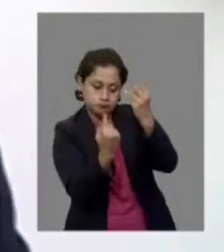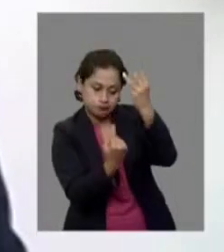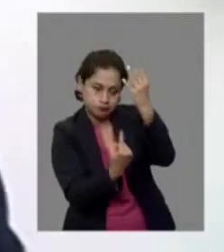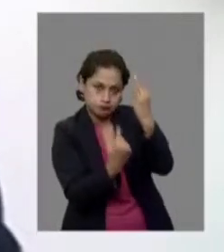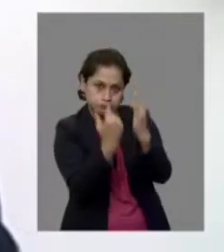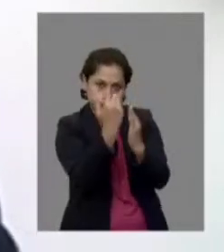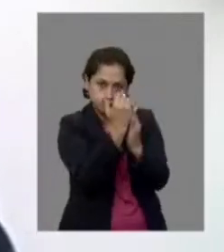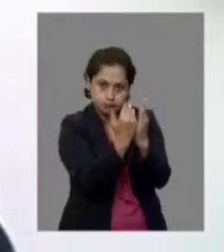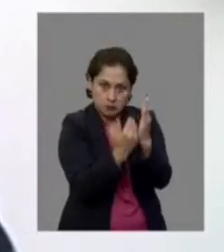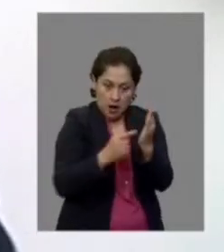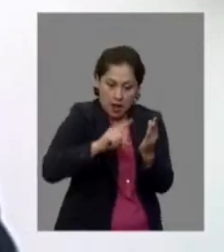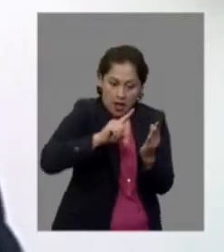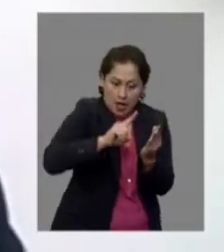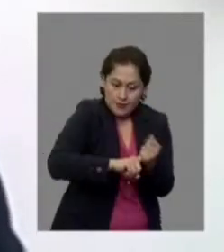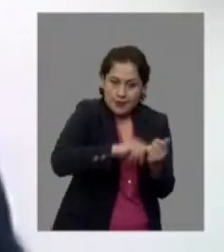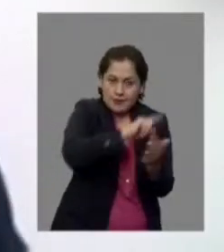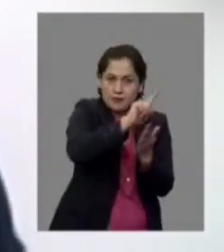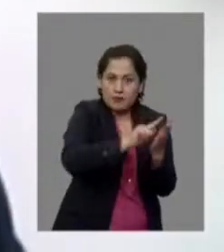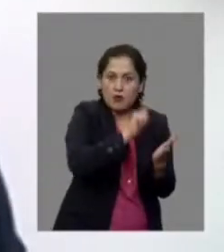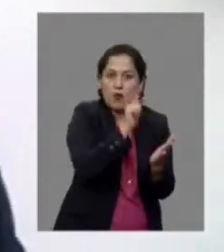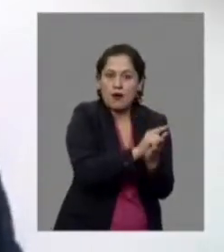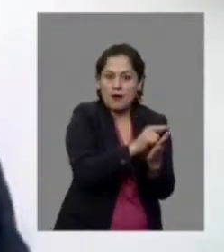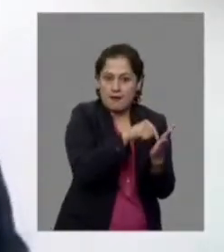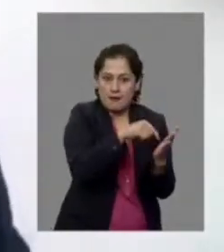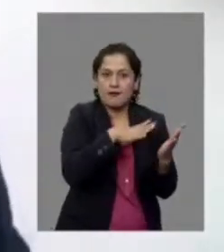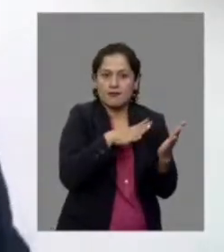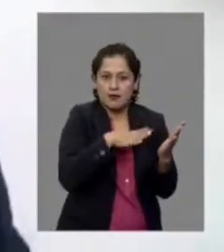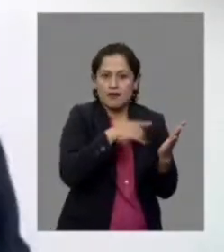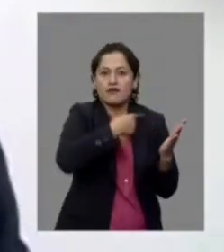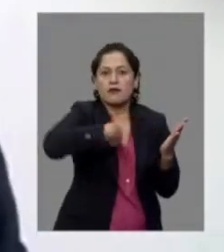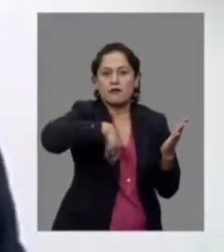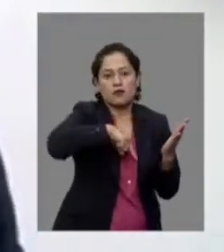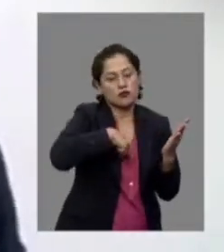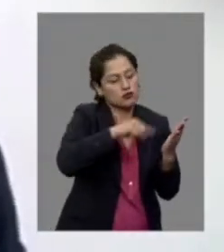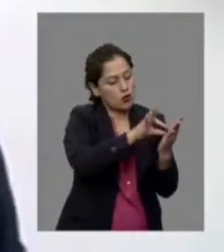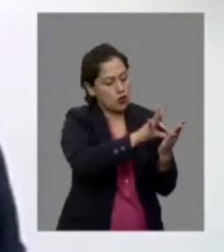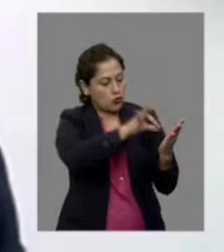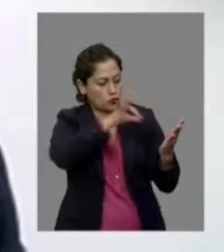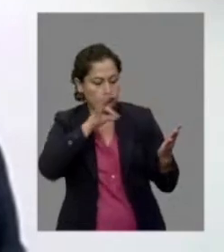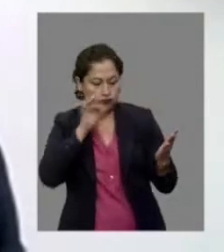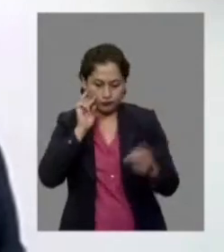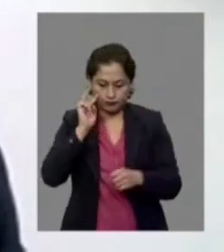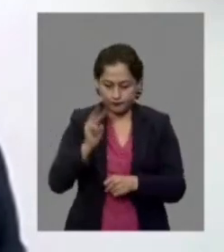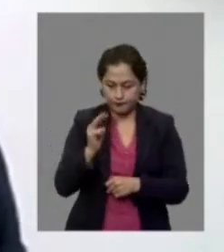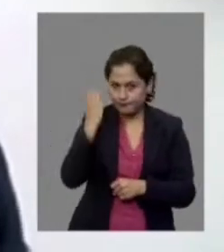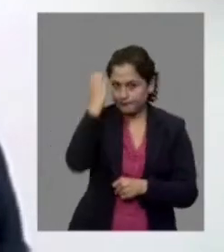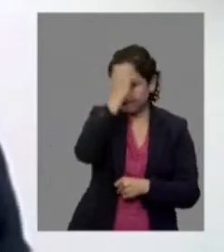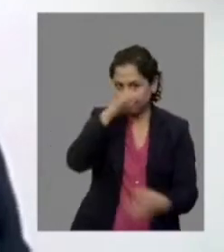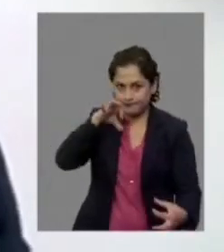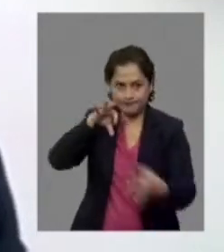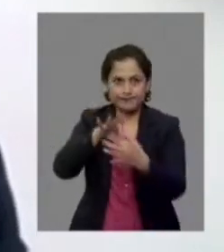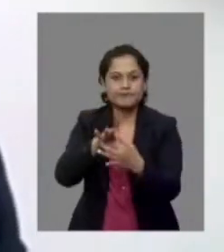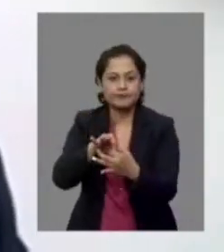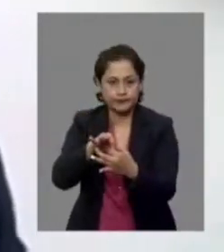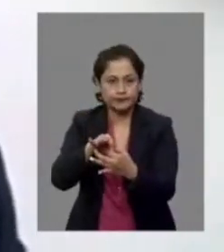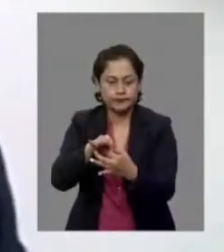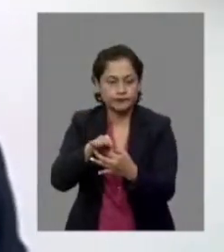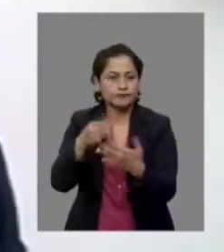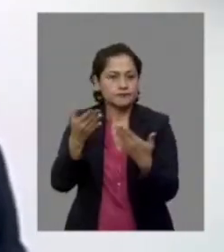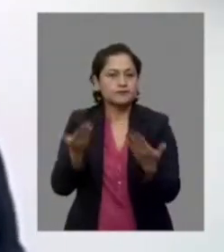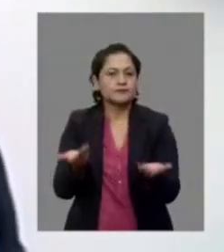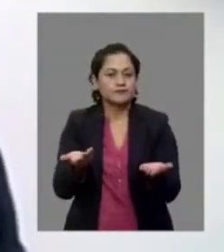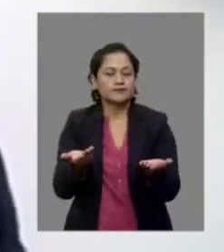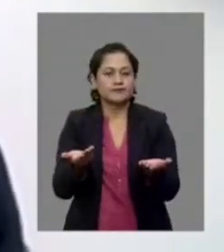criterios jurisprudenciales, la manera en que los estamos abordando, es decir, la manera